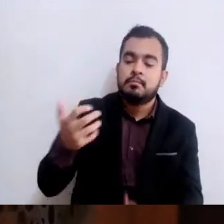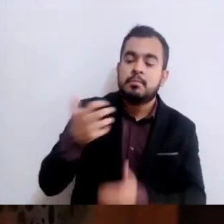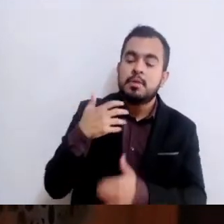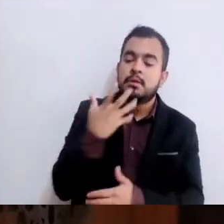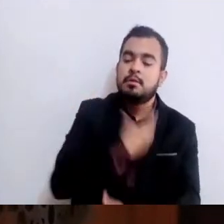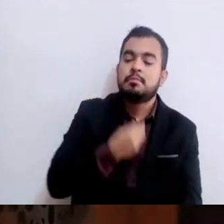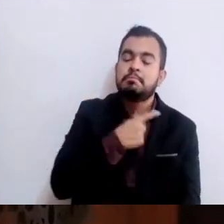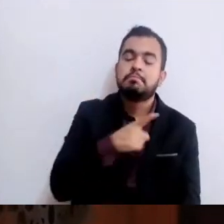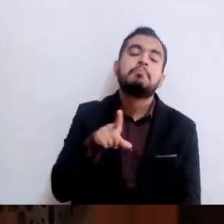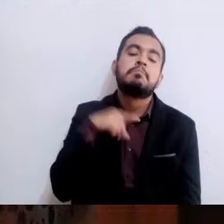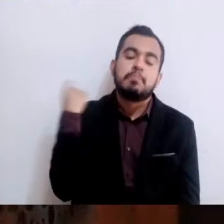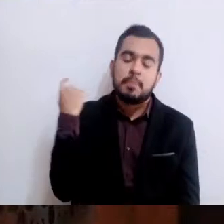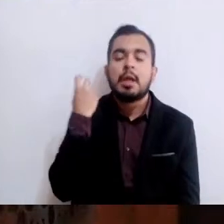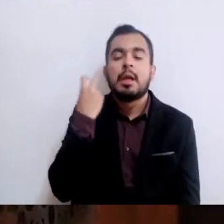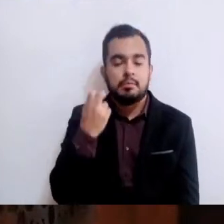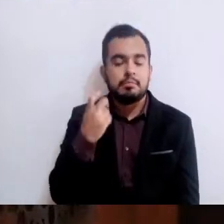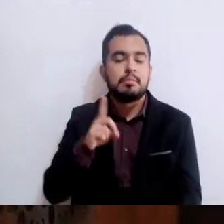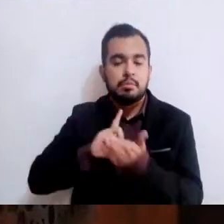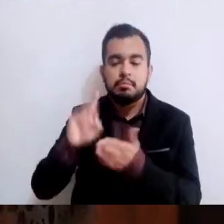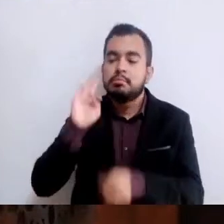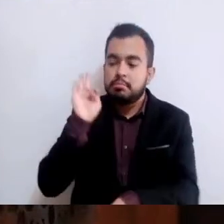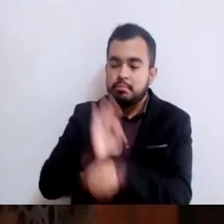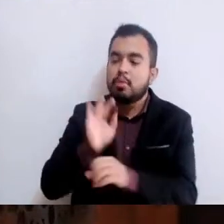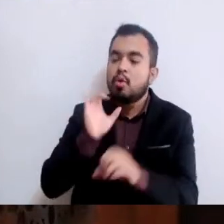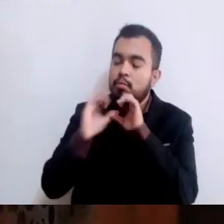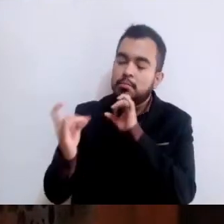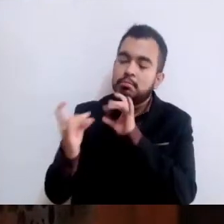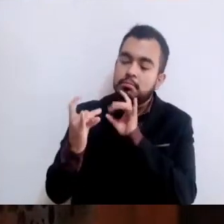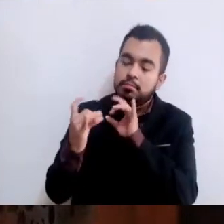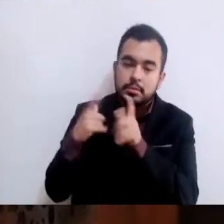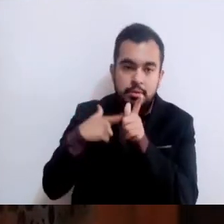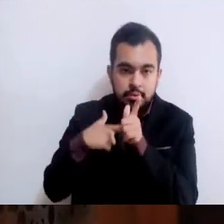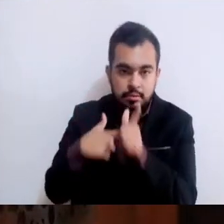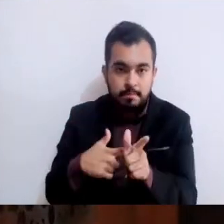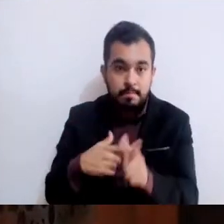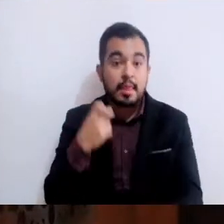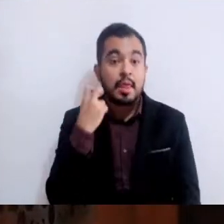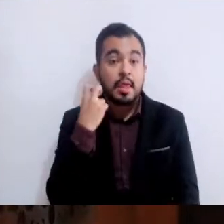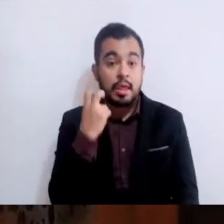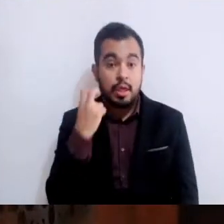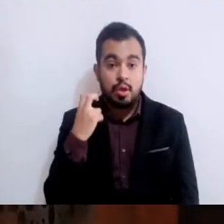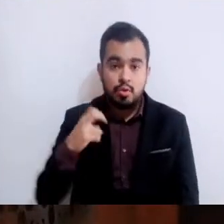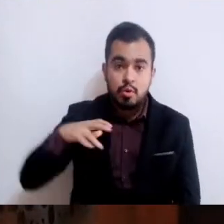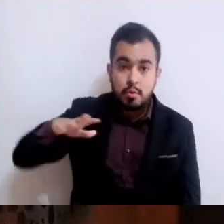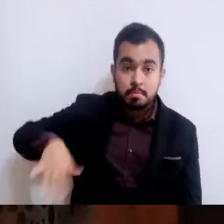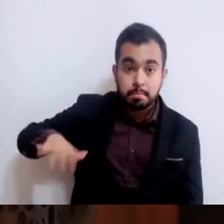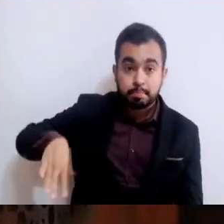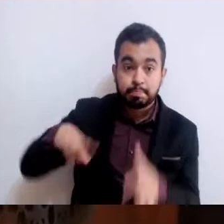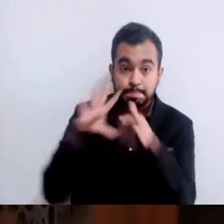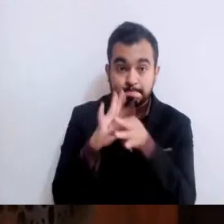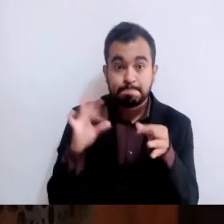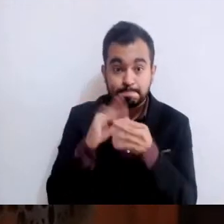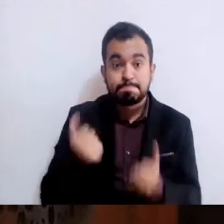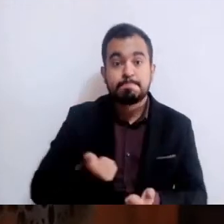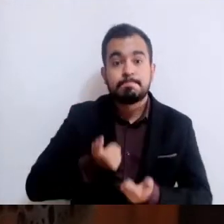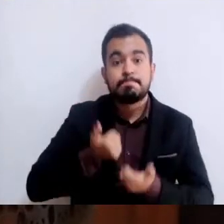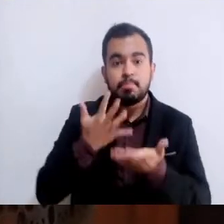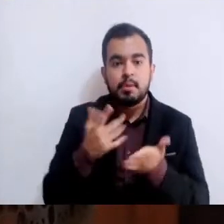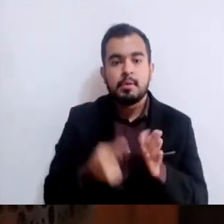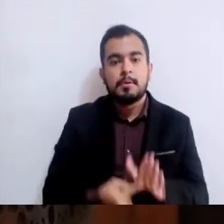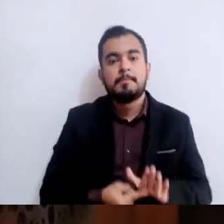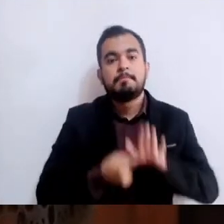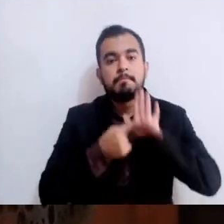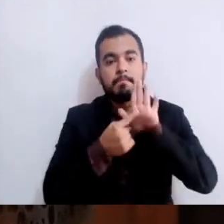autónoma. Por lo anterior expuesto, se somete a consideración de esta legislatura el siguiente proyecto